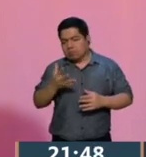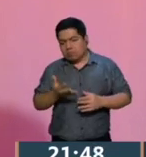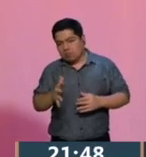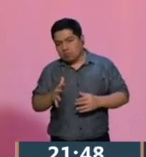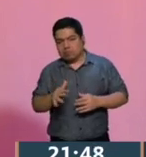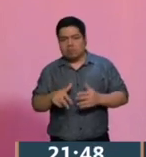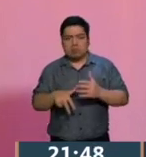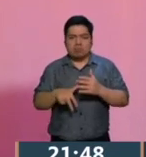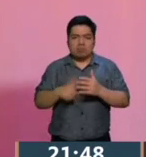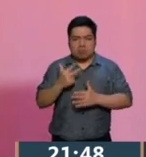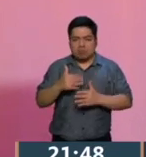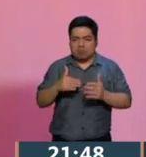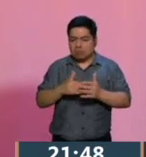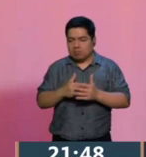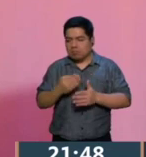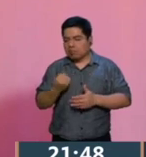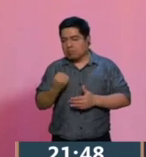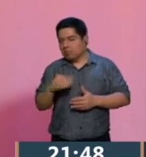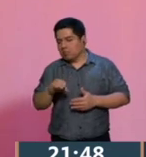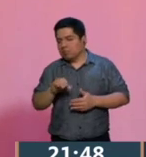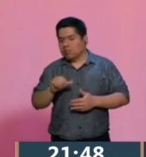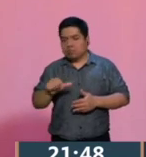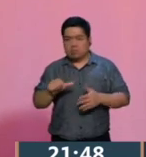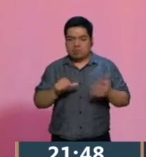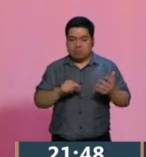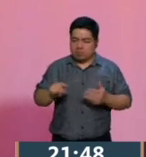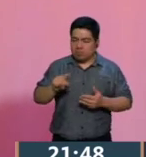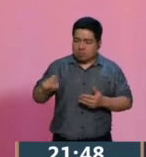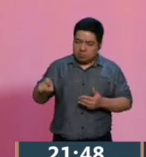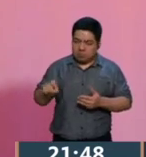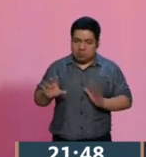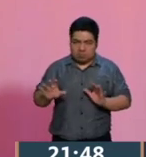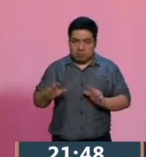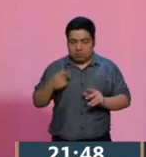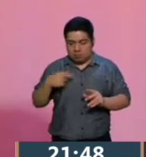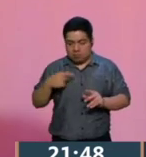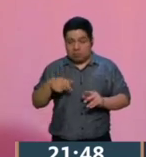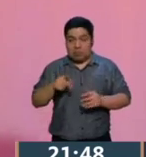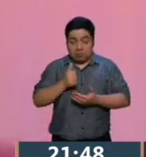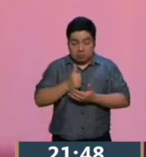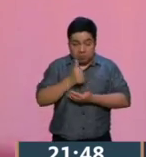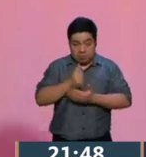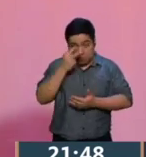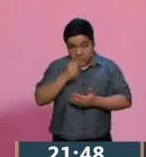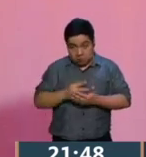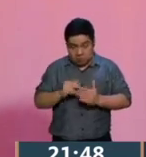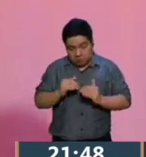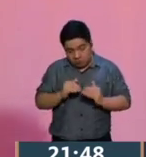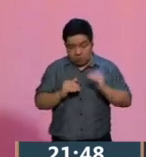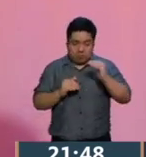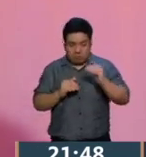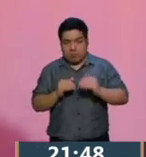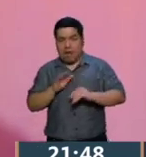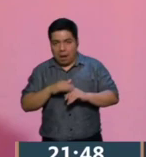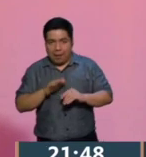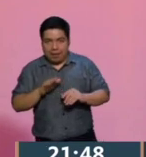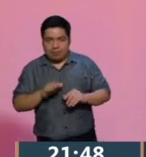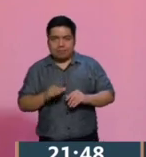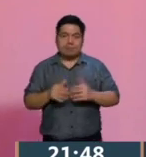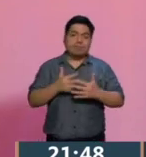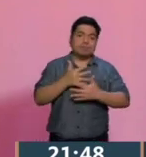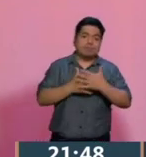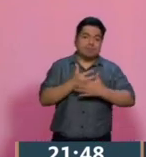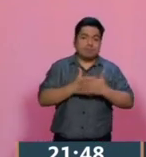es de 13,966 personas por cada 100,000 habitantes. Pero en la Ciudad de México crece esa cifra